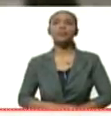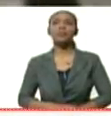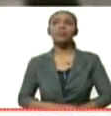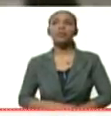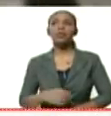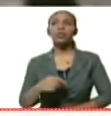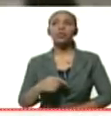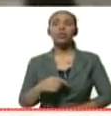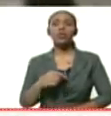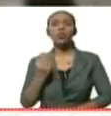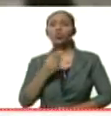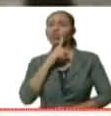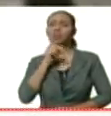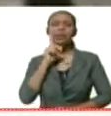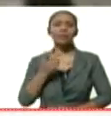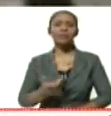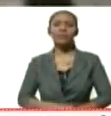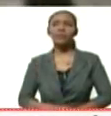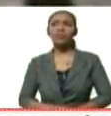esto?